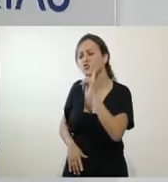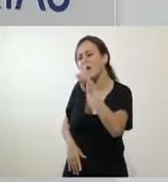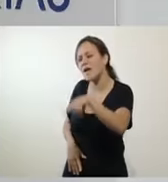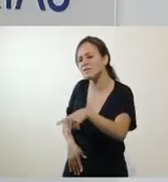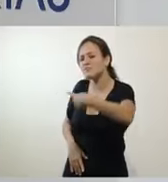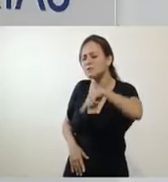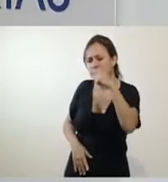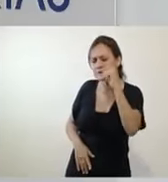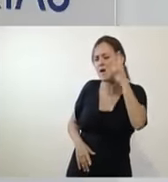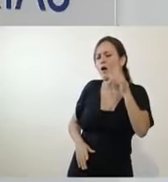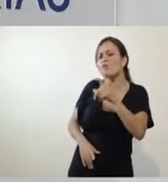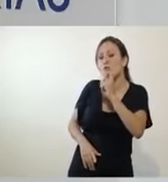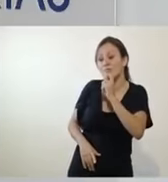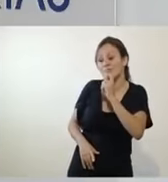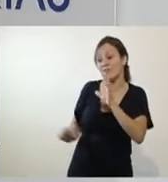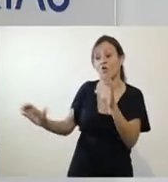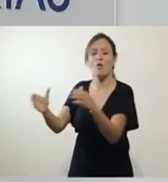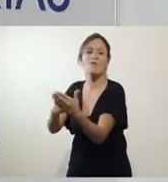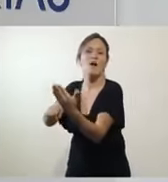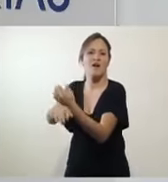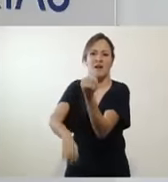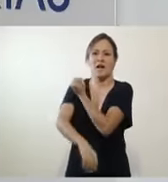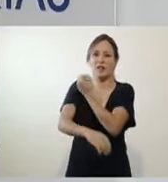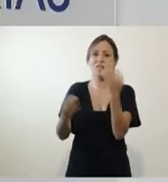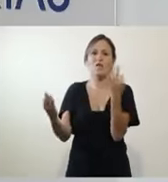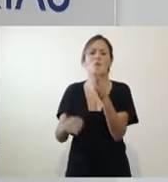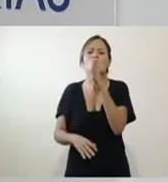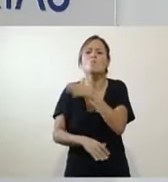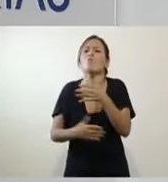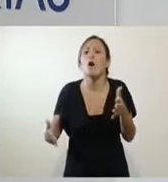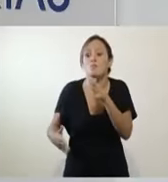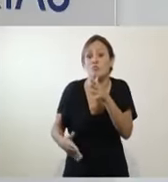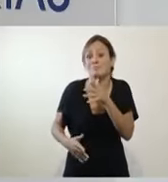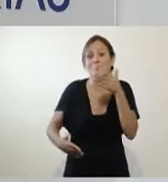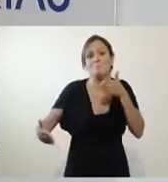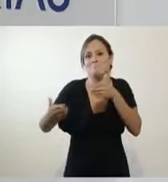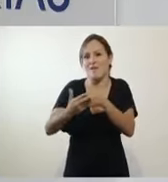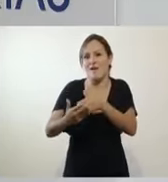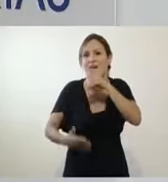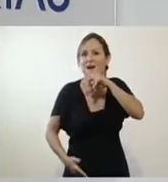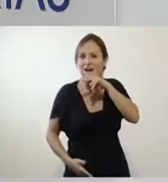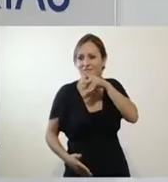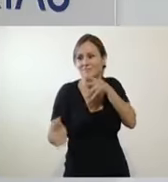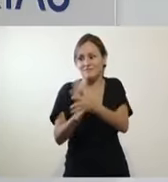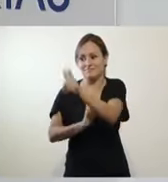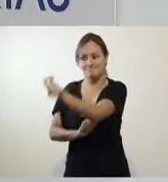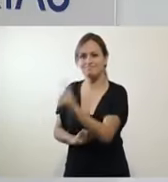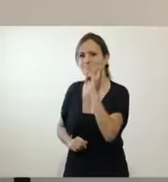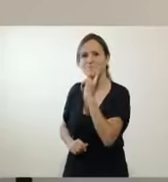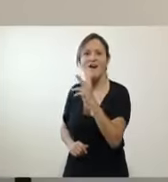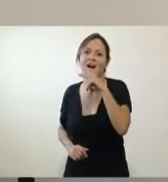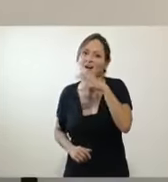el colectivo se tiene que registrar previamente. ¿Por qué? Precisamente porque tenemos la barrera del habla. Como no puede hablar,